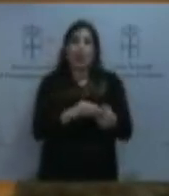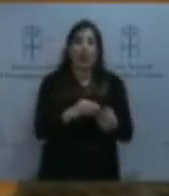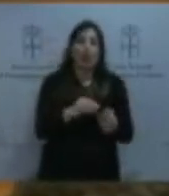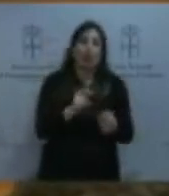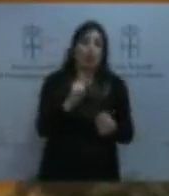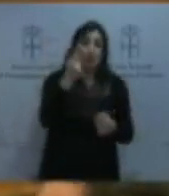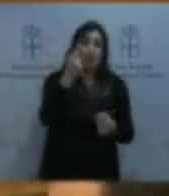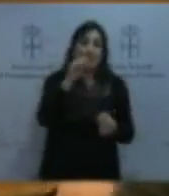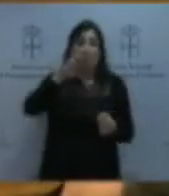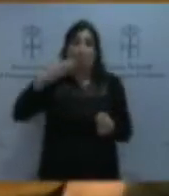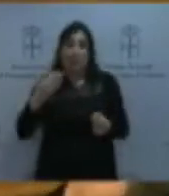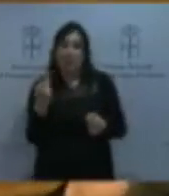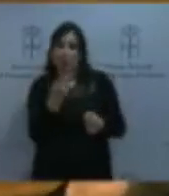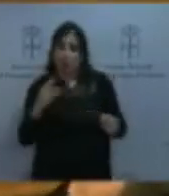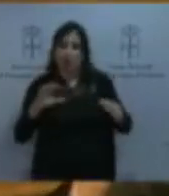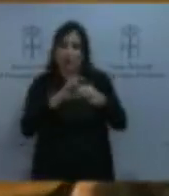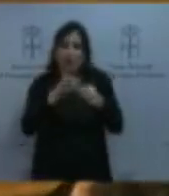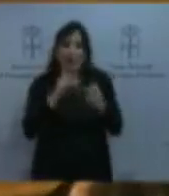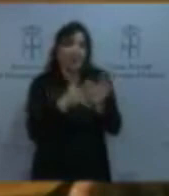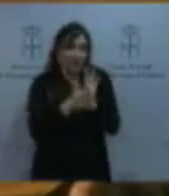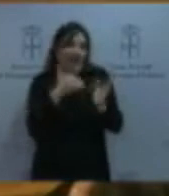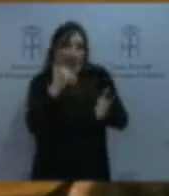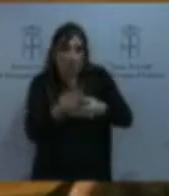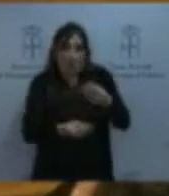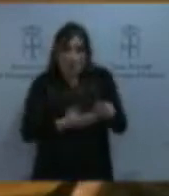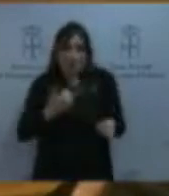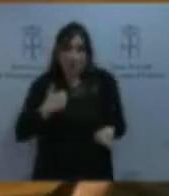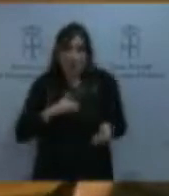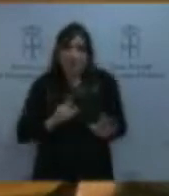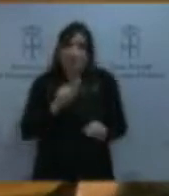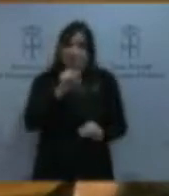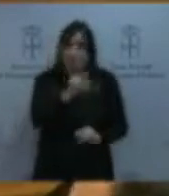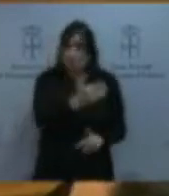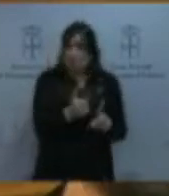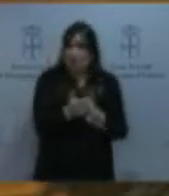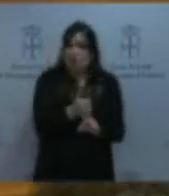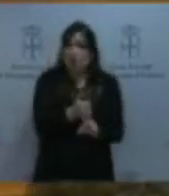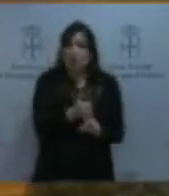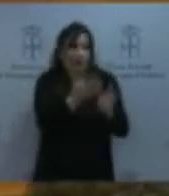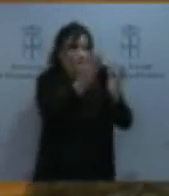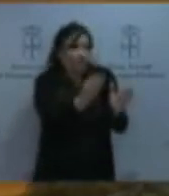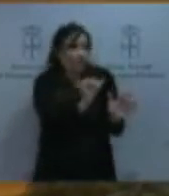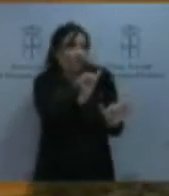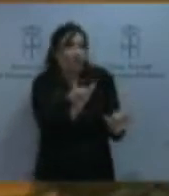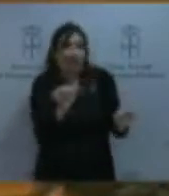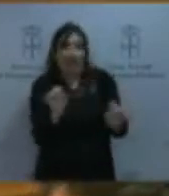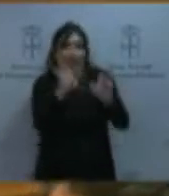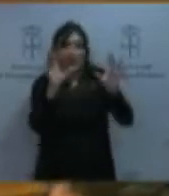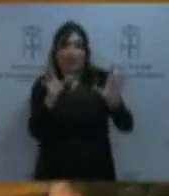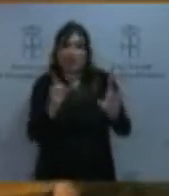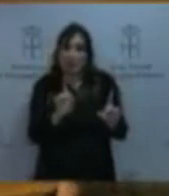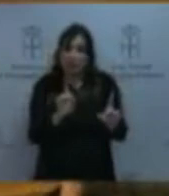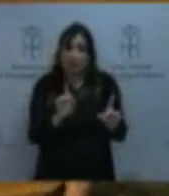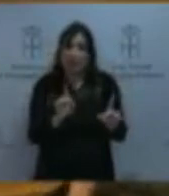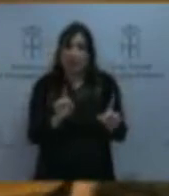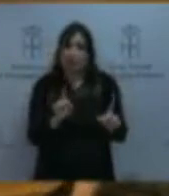Pero esto, además, no se va a solucionar, tal y como lo plantea usted, si no hay no solamente esas medidas de ahorro, de eficiencia,